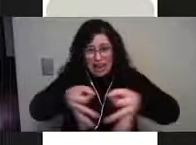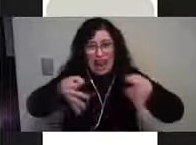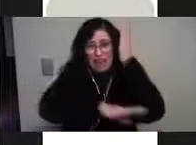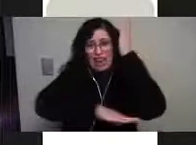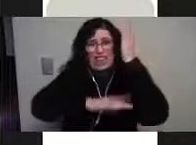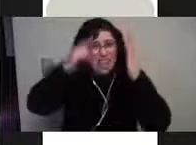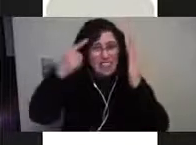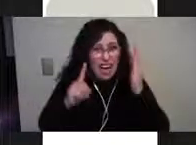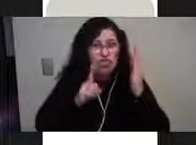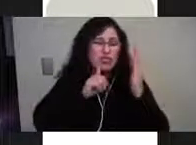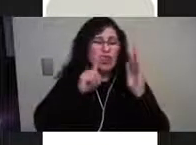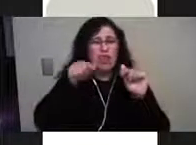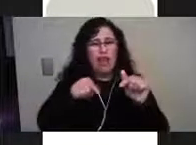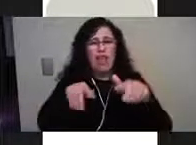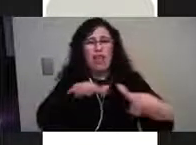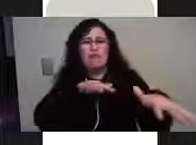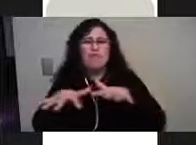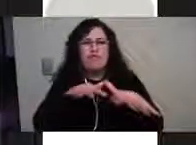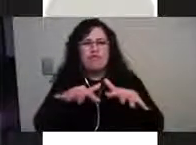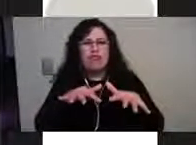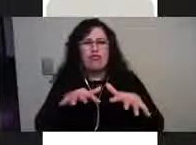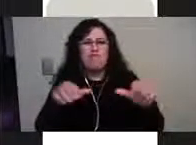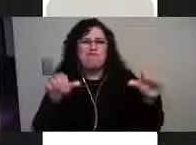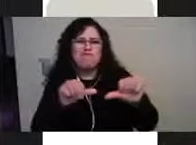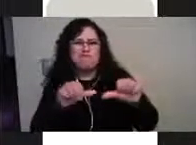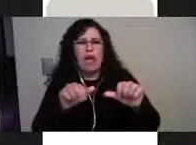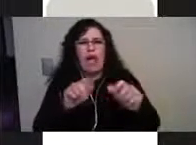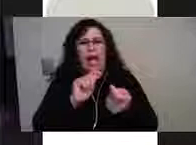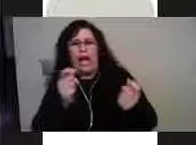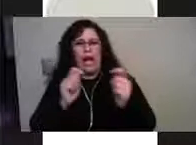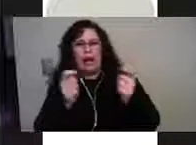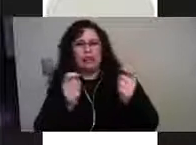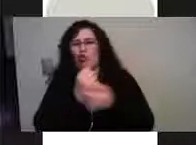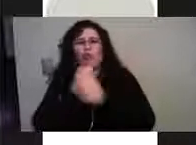propositivo, subsecuentemente van a estar también alterados